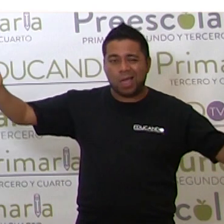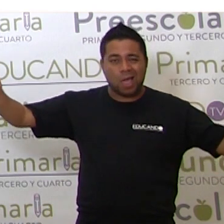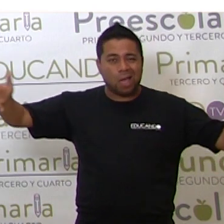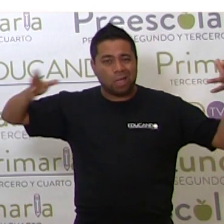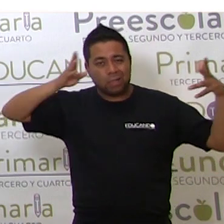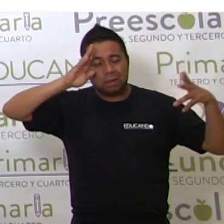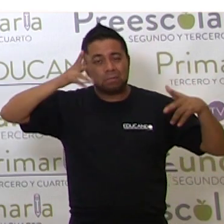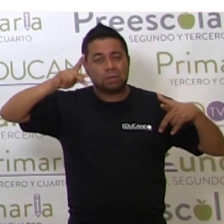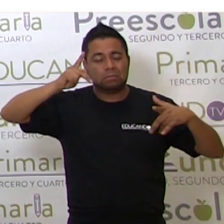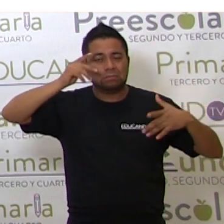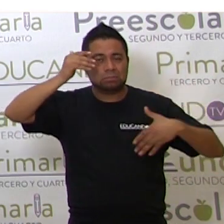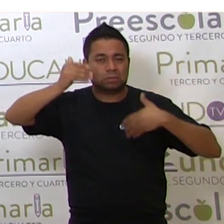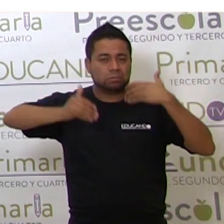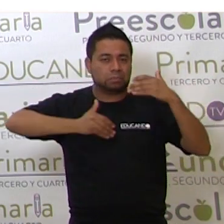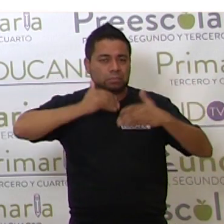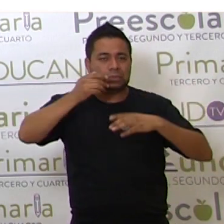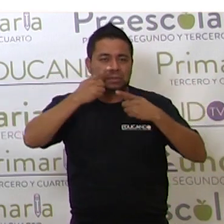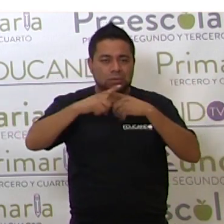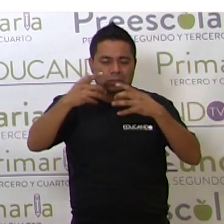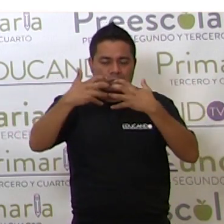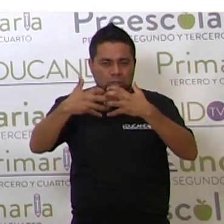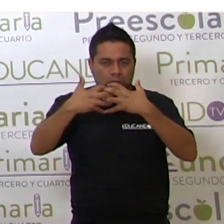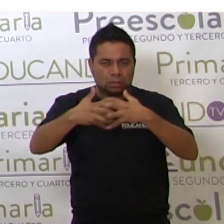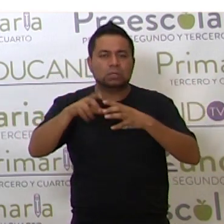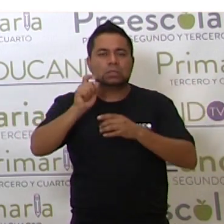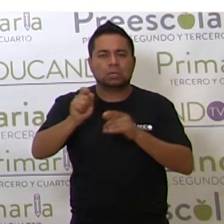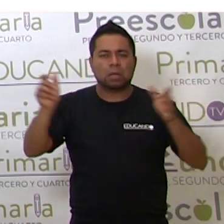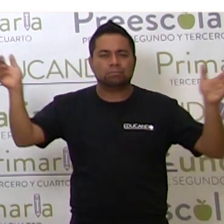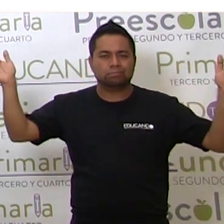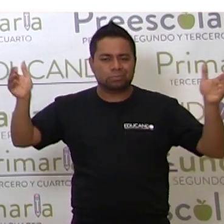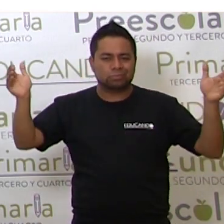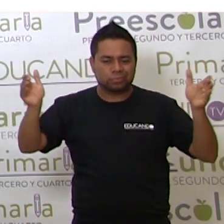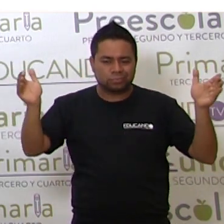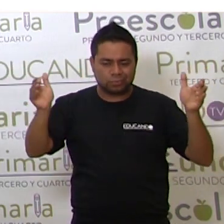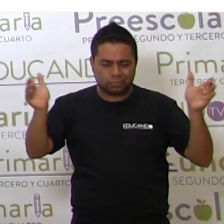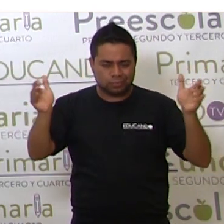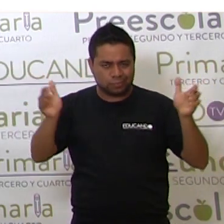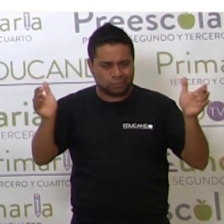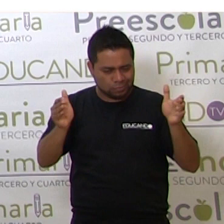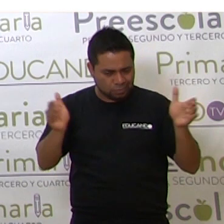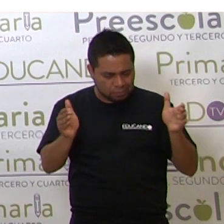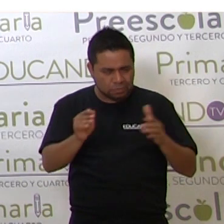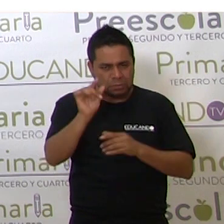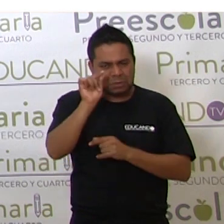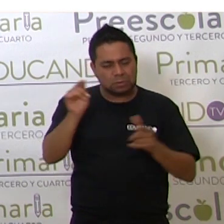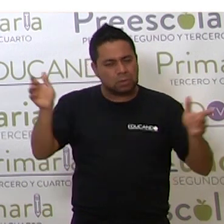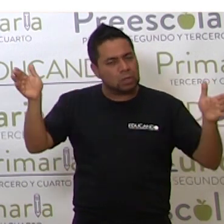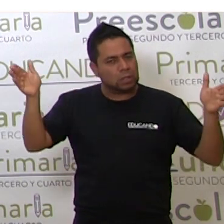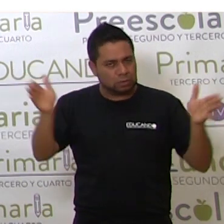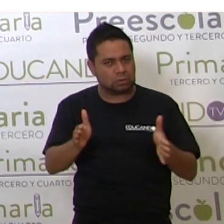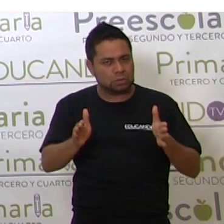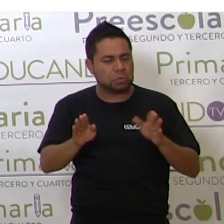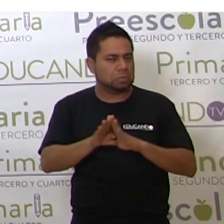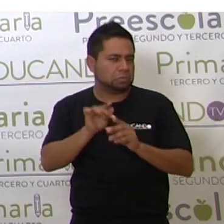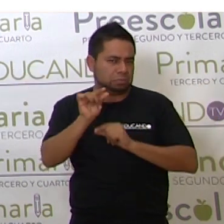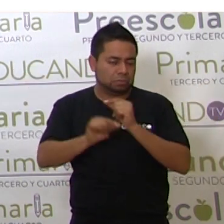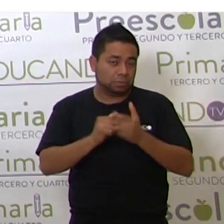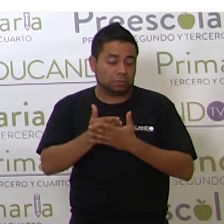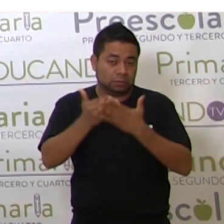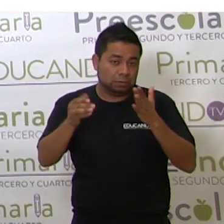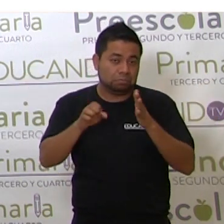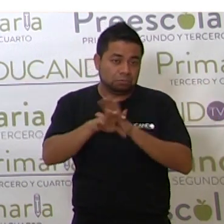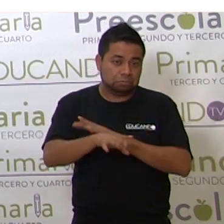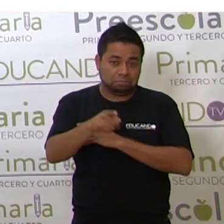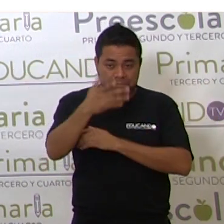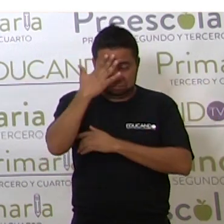paso del tiempo diferentes empresas fueron logrando que se crearan computadoras mucho más pequeñas y actualmente